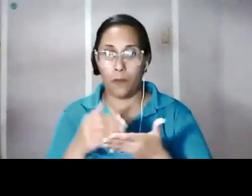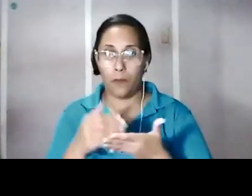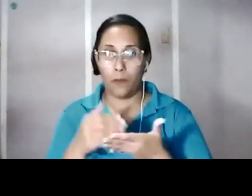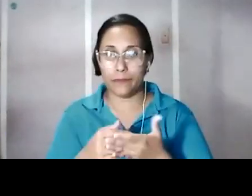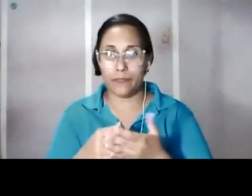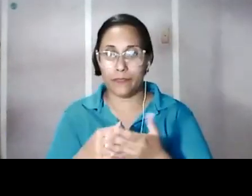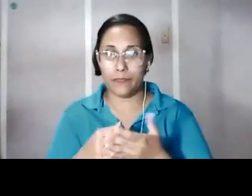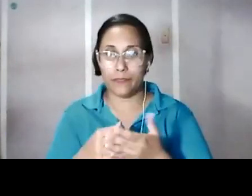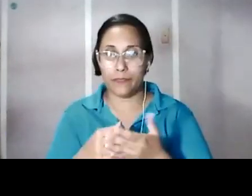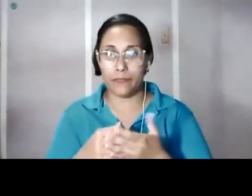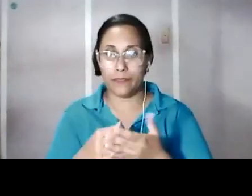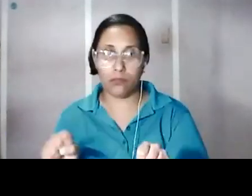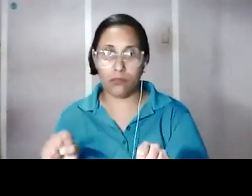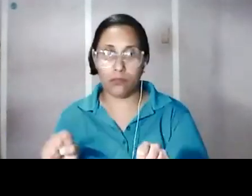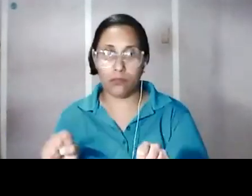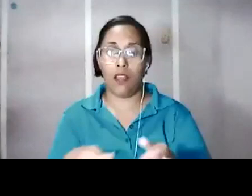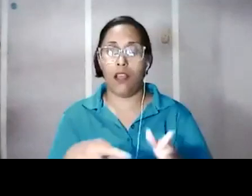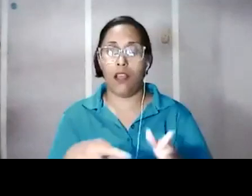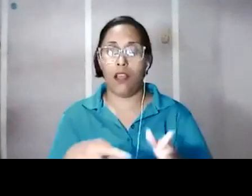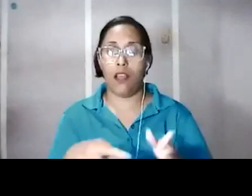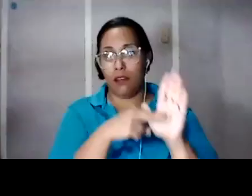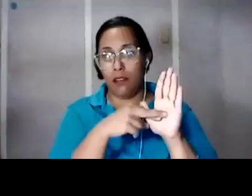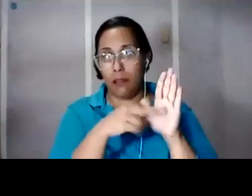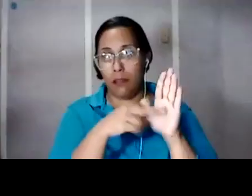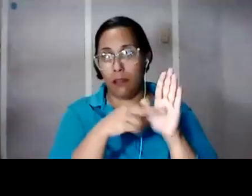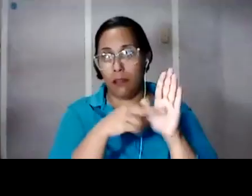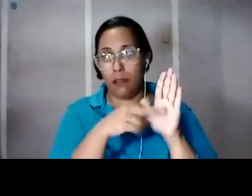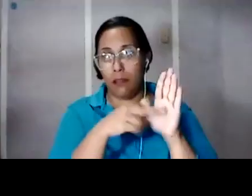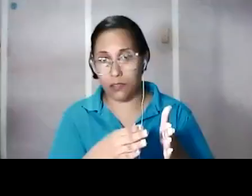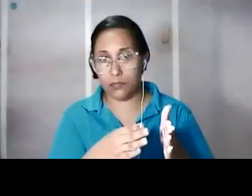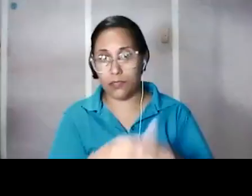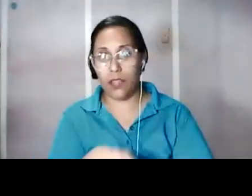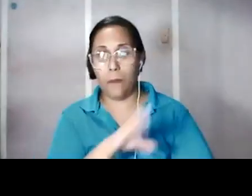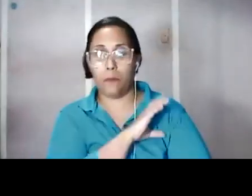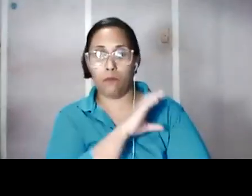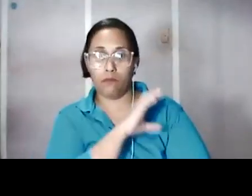seguridad de representantes y oficiales del orden público